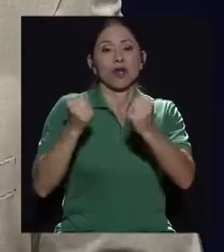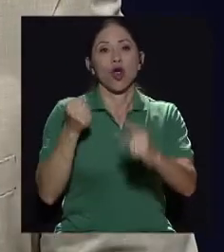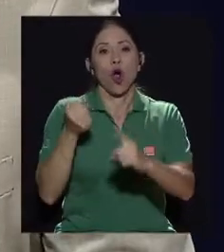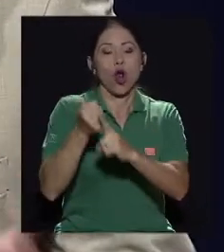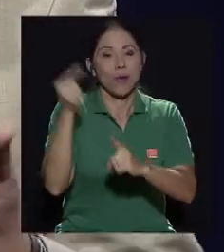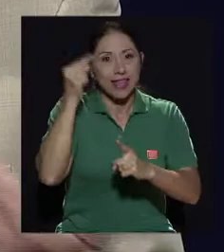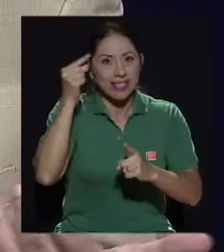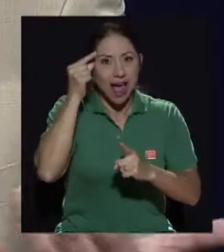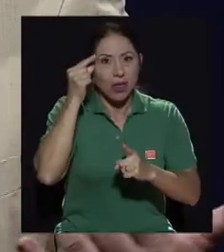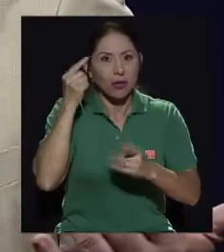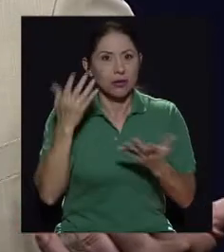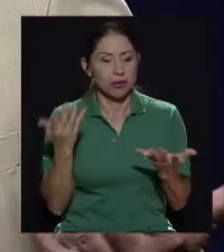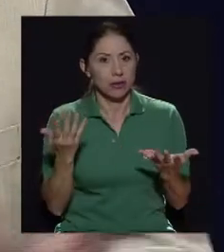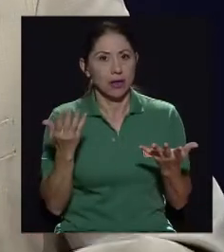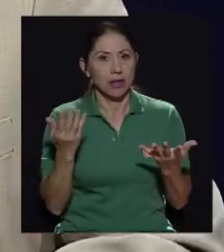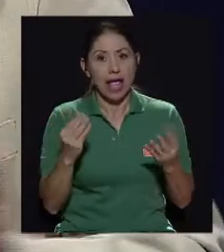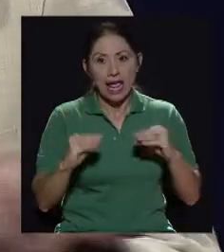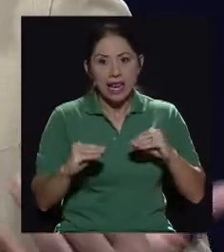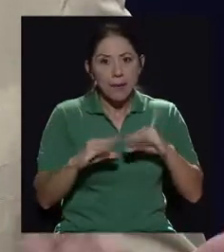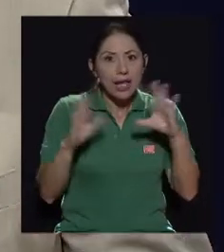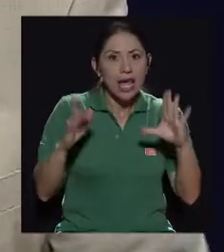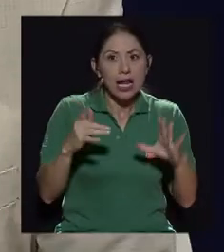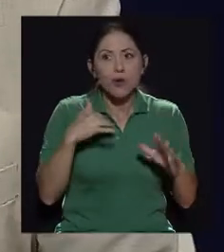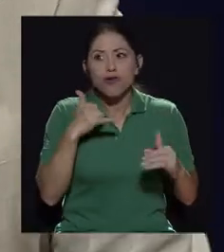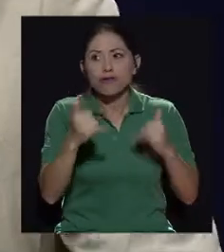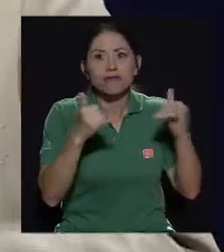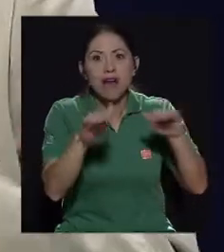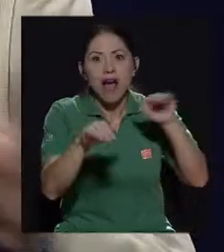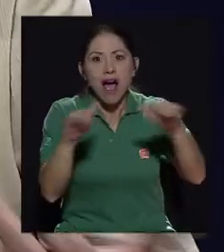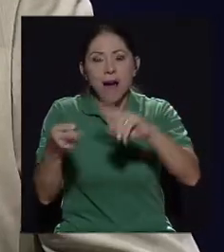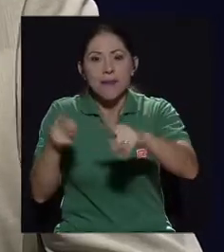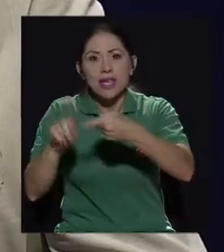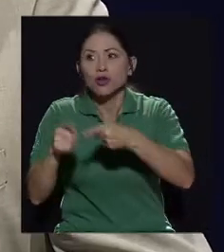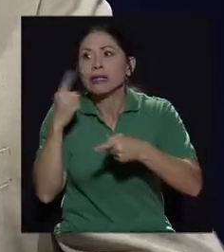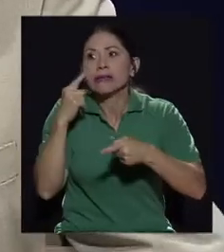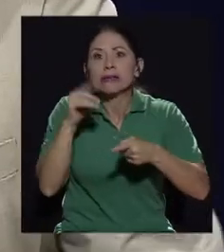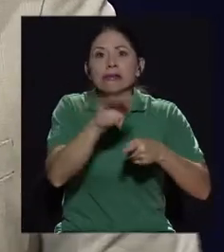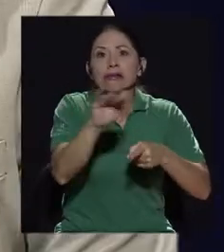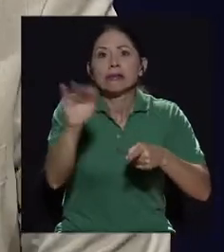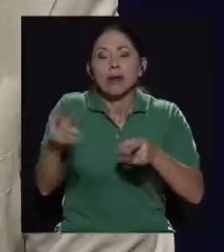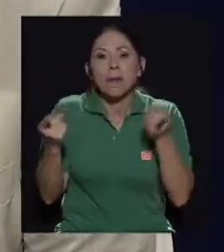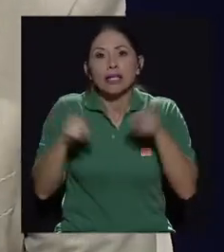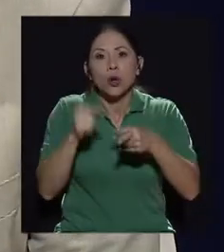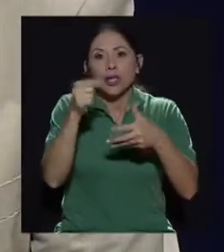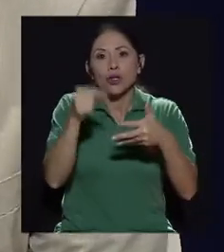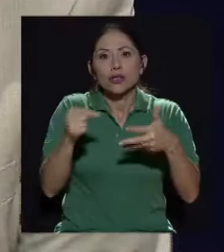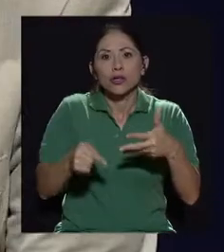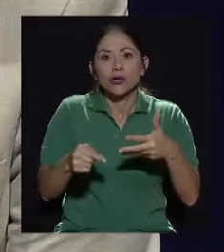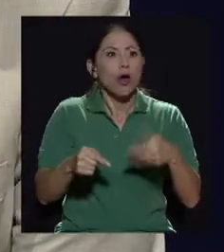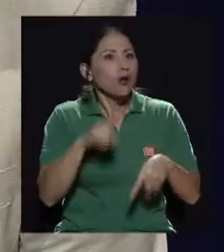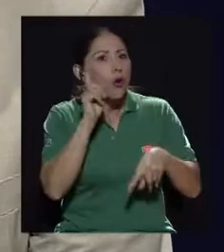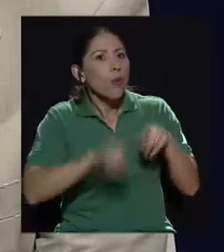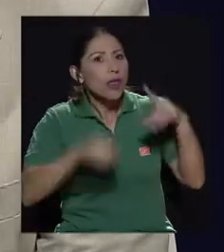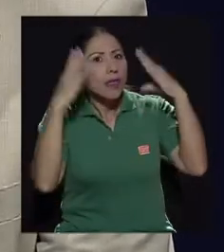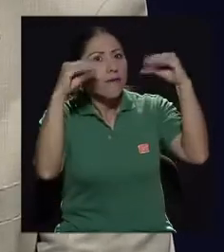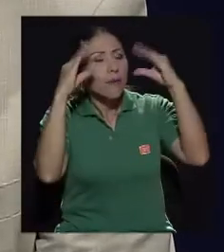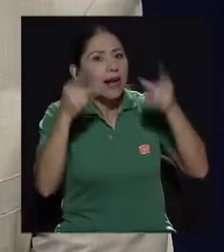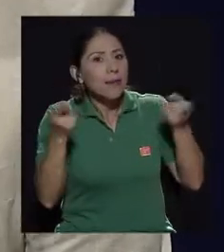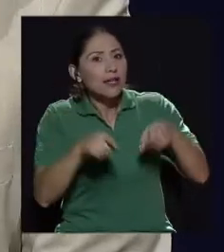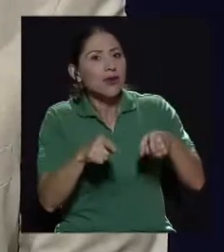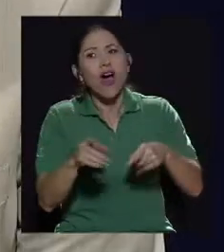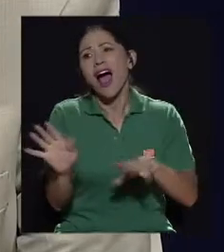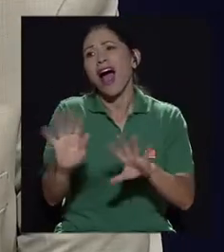en la mañana pues llama a los amigos que tienen los medios para decir mira pasó esto y no pueden informar qué pasó el golpe de estado y el tipo me dice no este